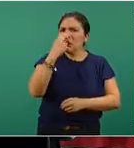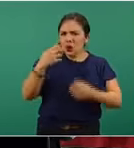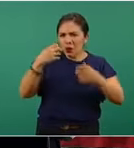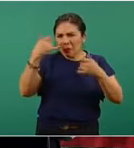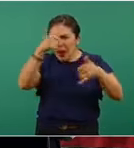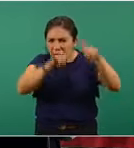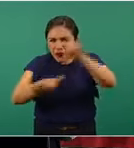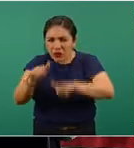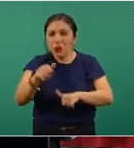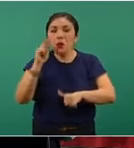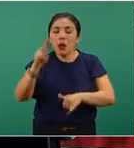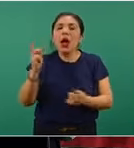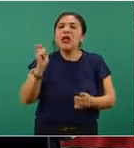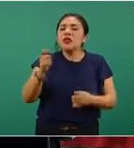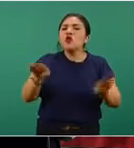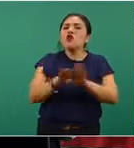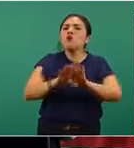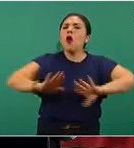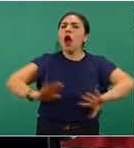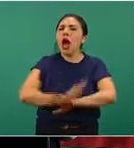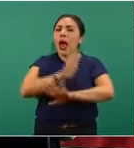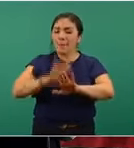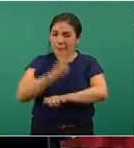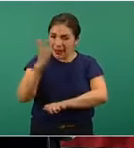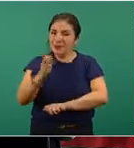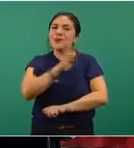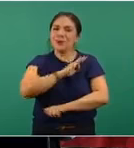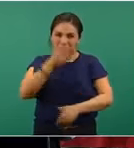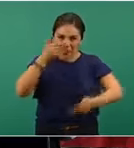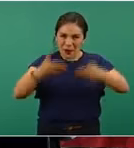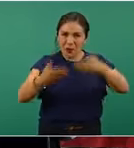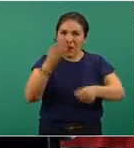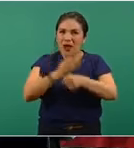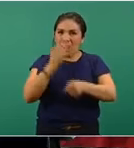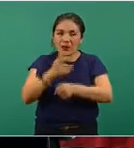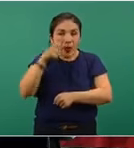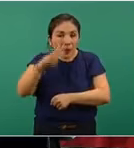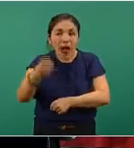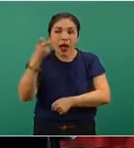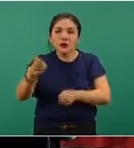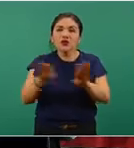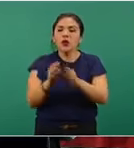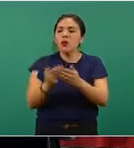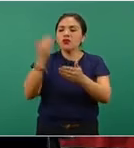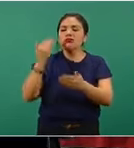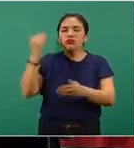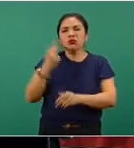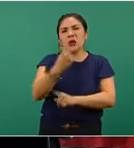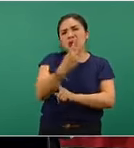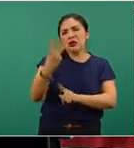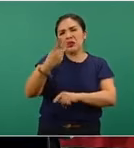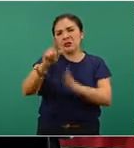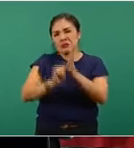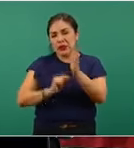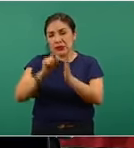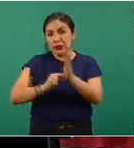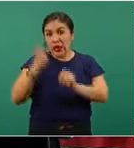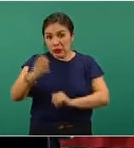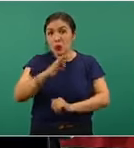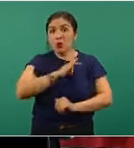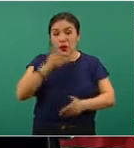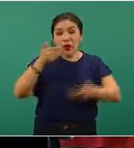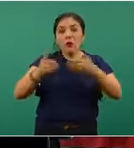modifica esto en el tiempo. Eso sí es comparable lo que estamos viendo ahora con lo que vimos hace 2 o 3 meses. Eso sí es comparable porque